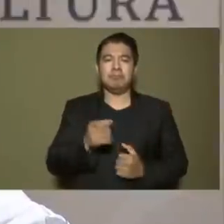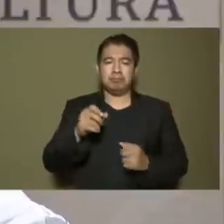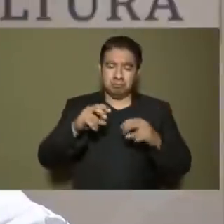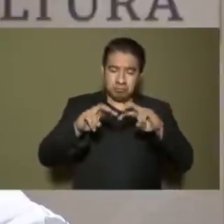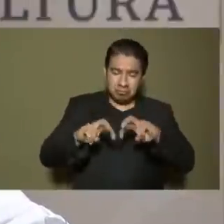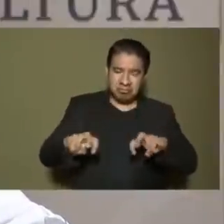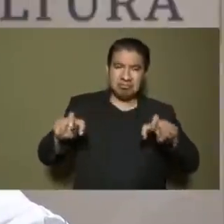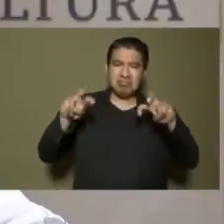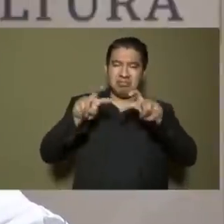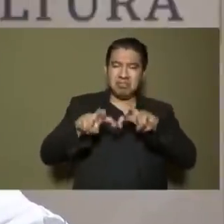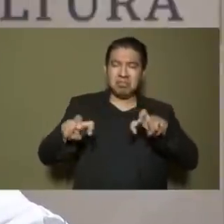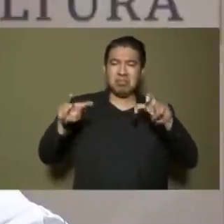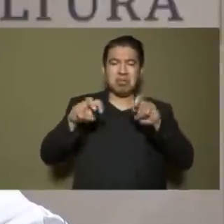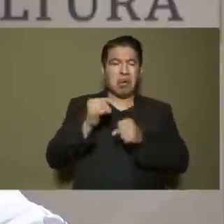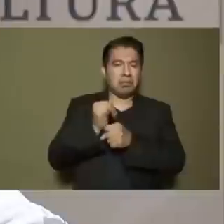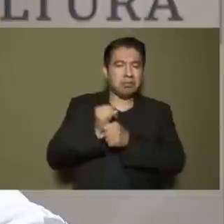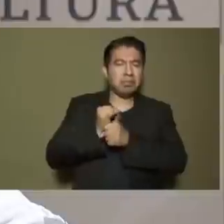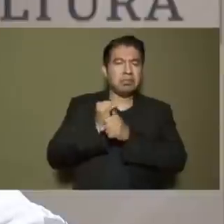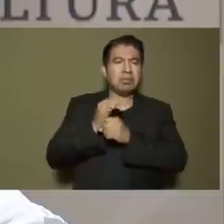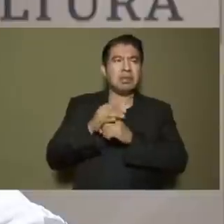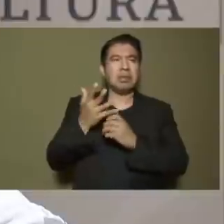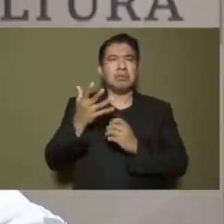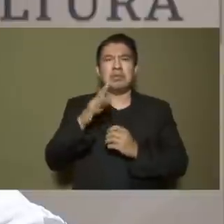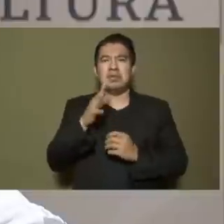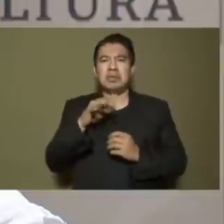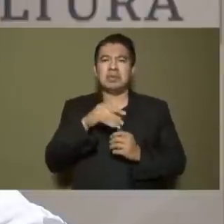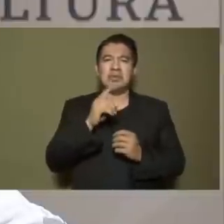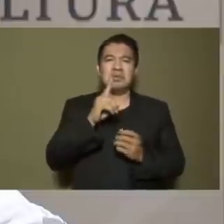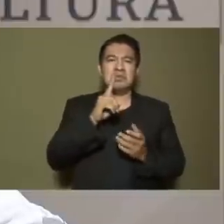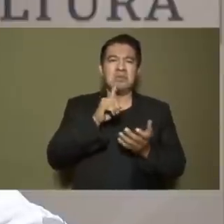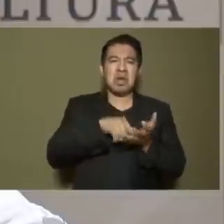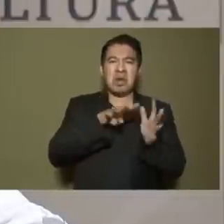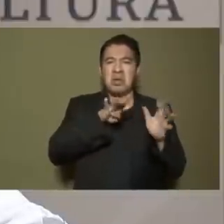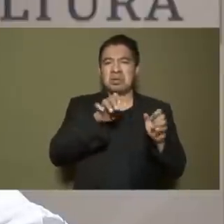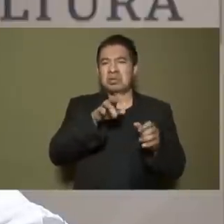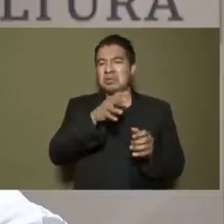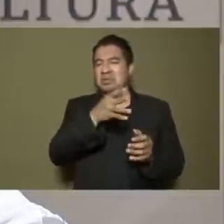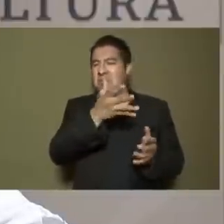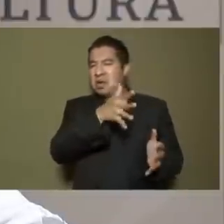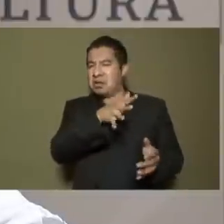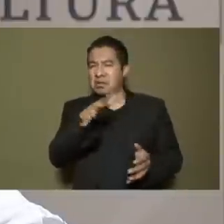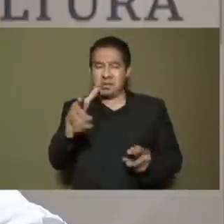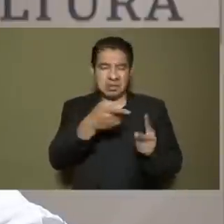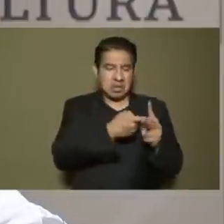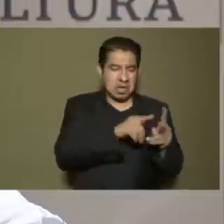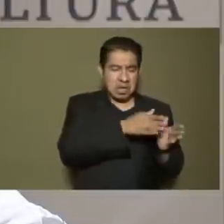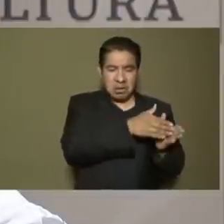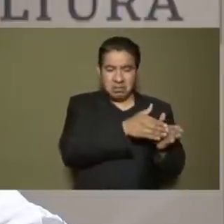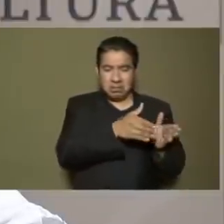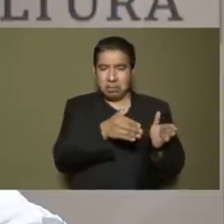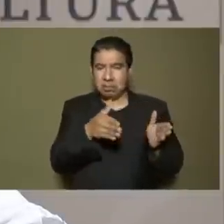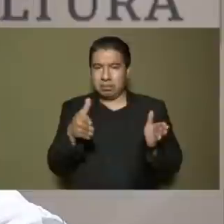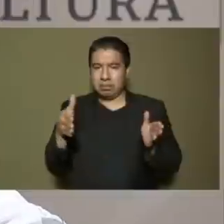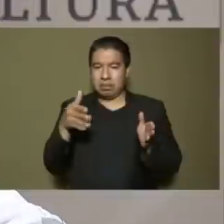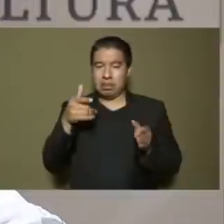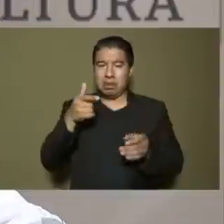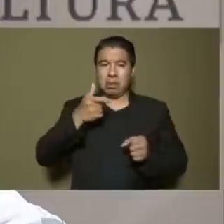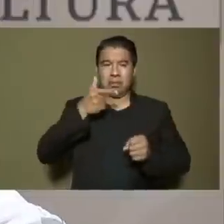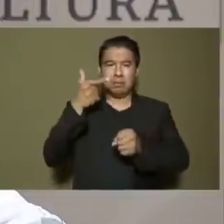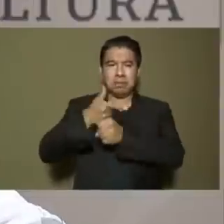exploradores desde el siglo XIX. Y se